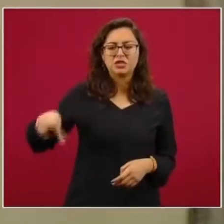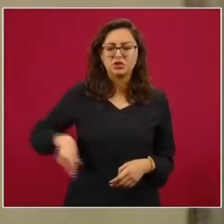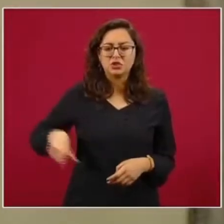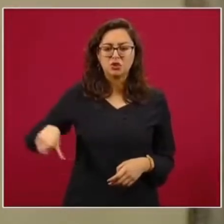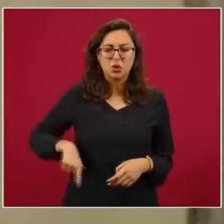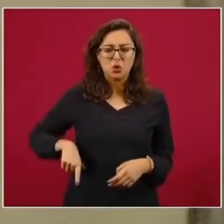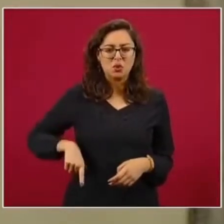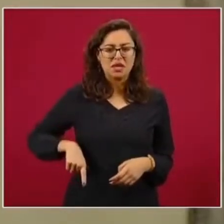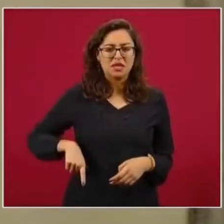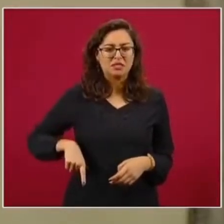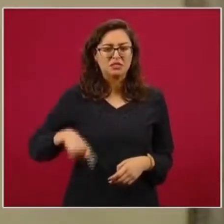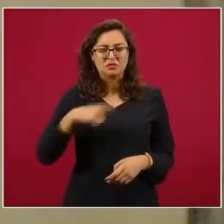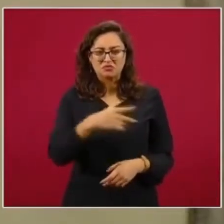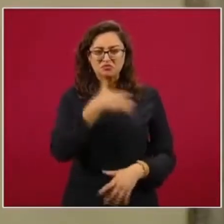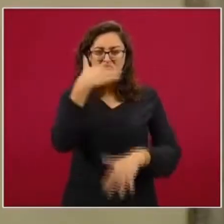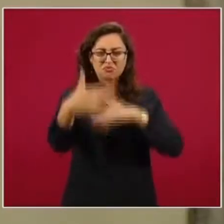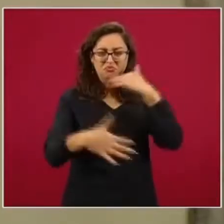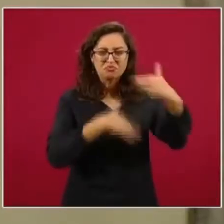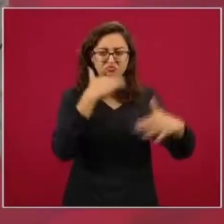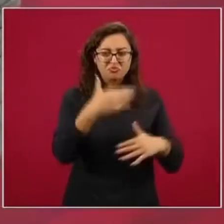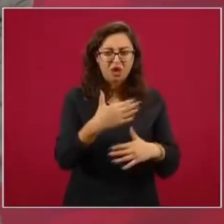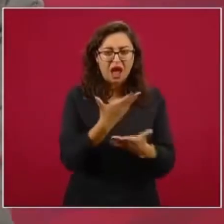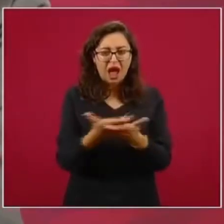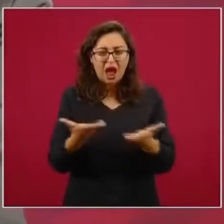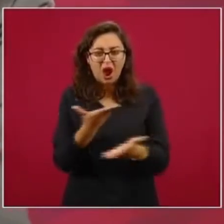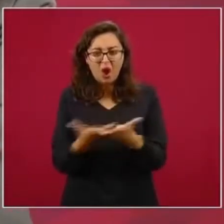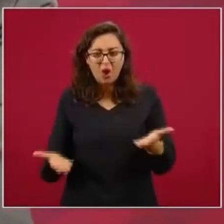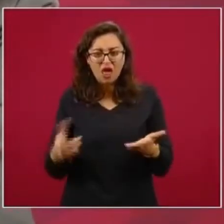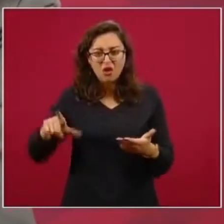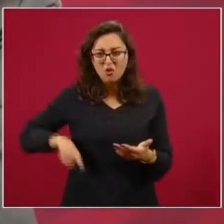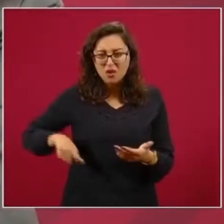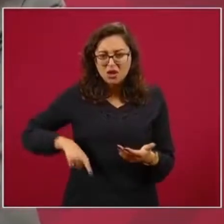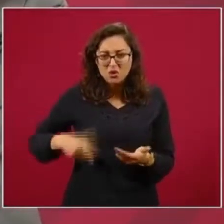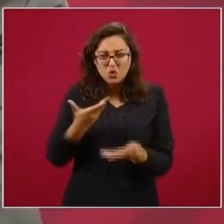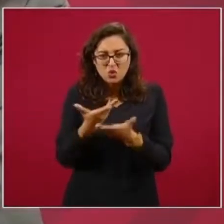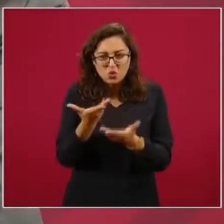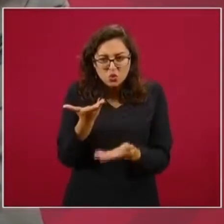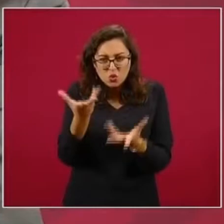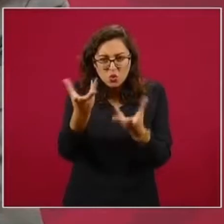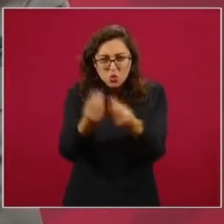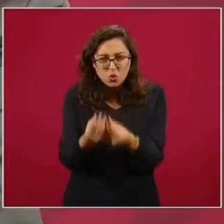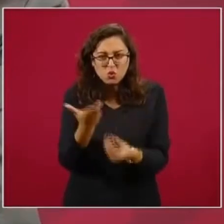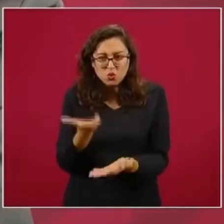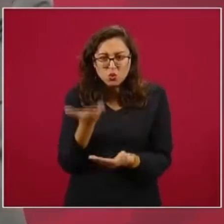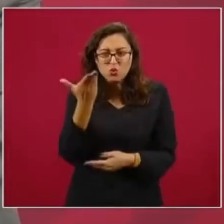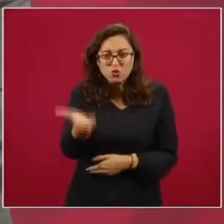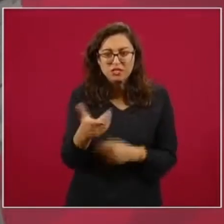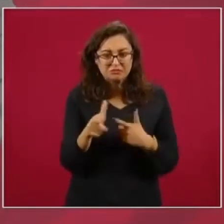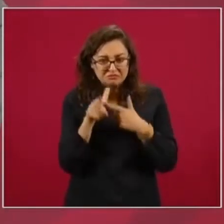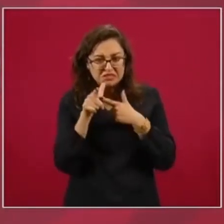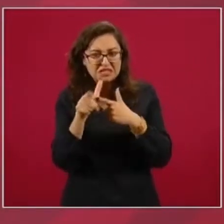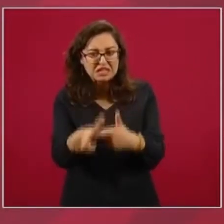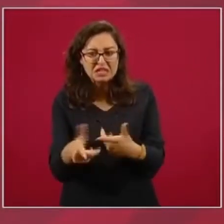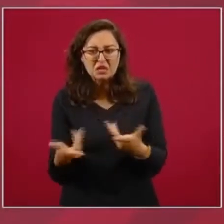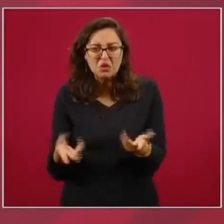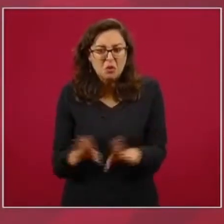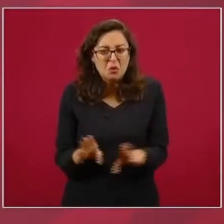responsabilidad en estas estafas? Es muy buena pregunta. ¿Y cuál sería su postura sobre su continuidad? Pues